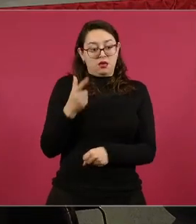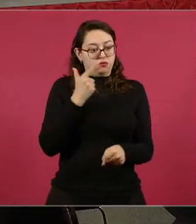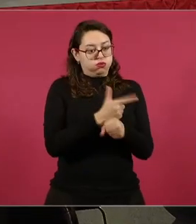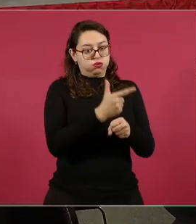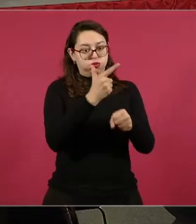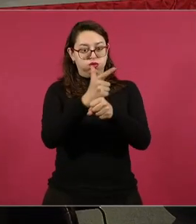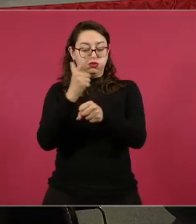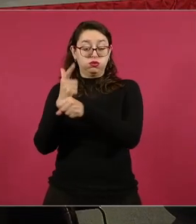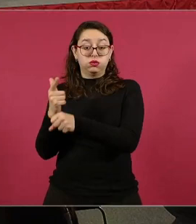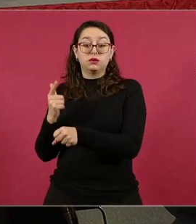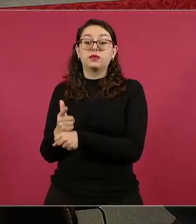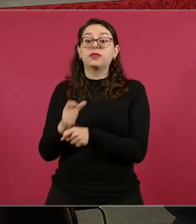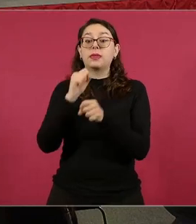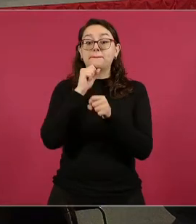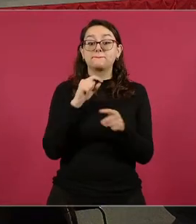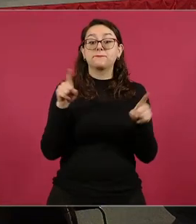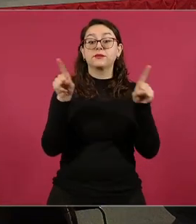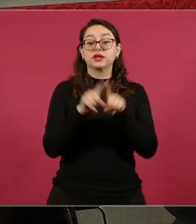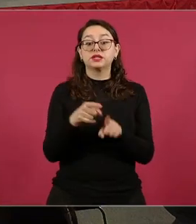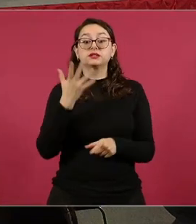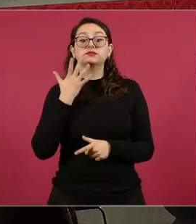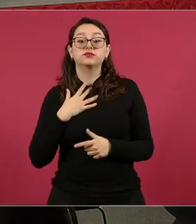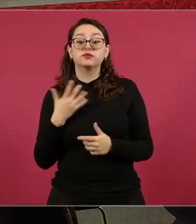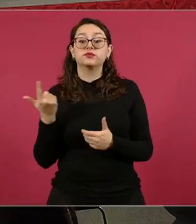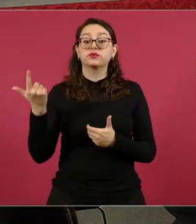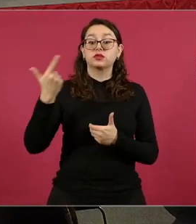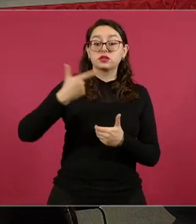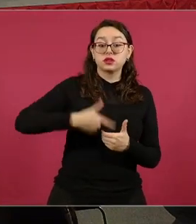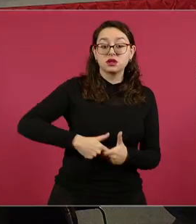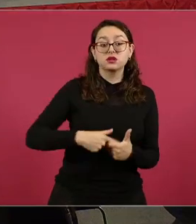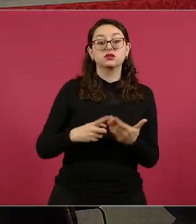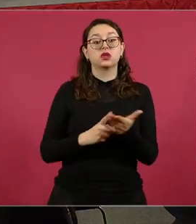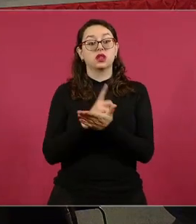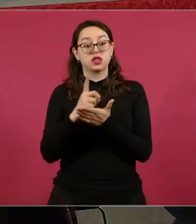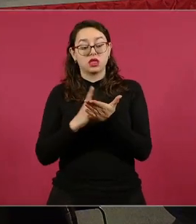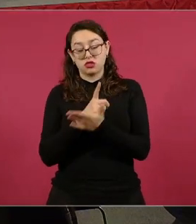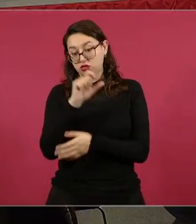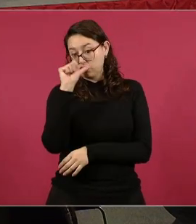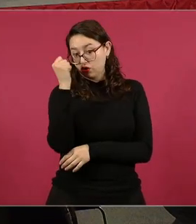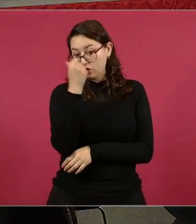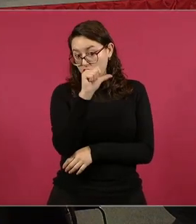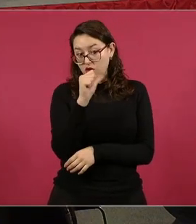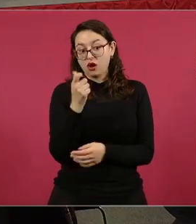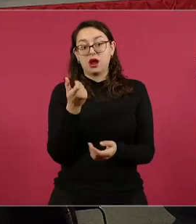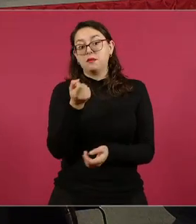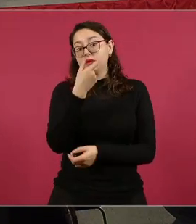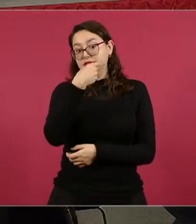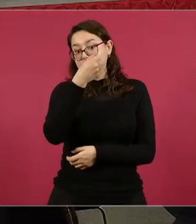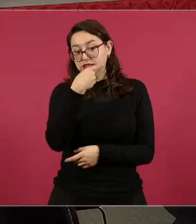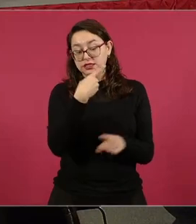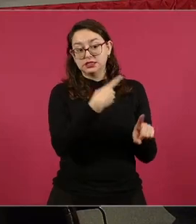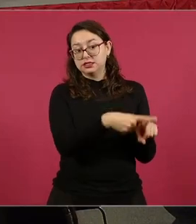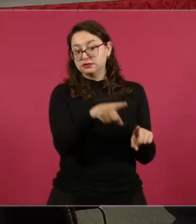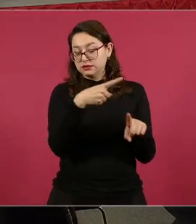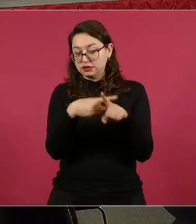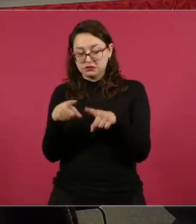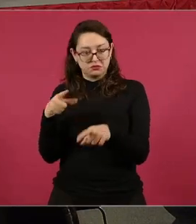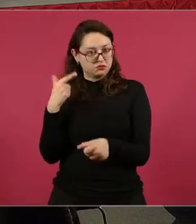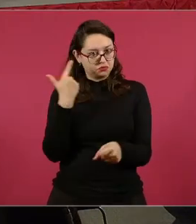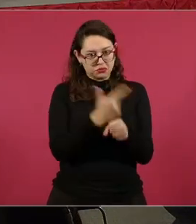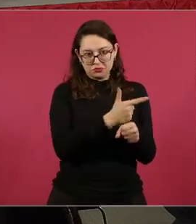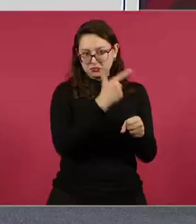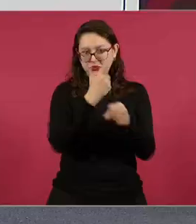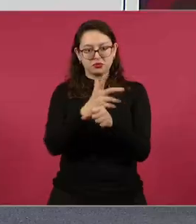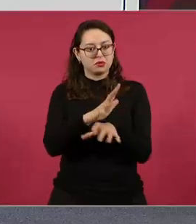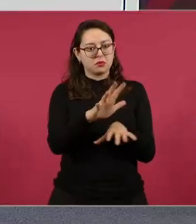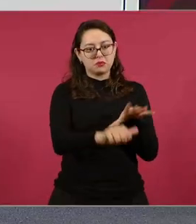cobrar, hidrocarburos, material combinado con cocaína y metanfetaminas. Lo que sigue, por favor.